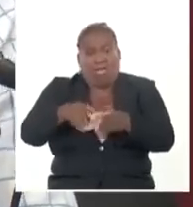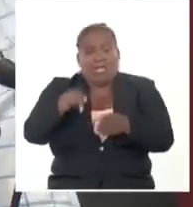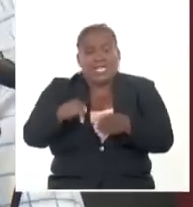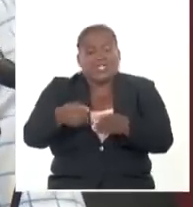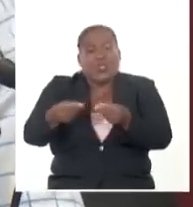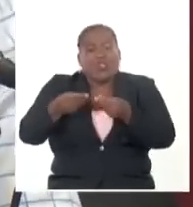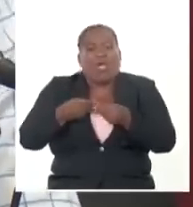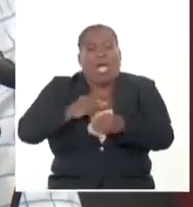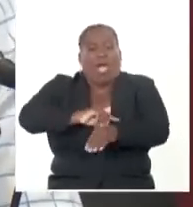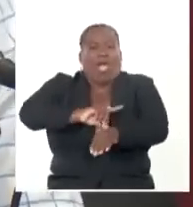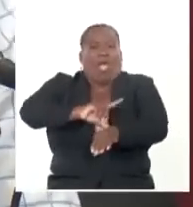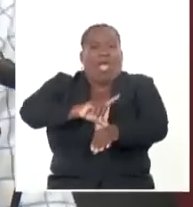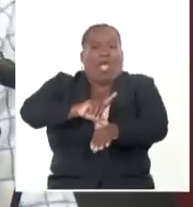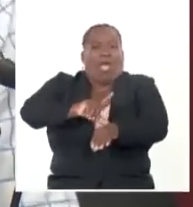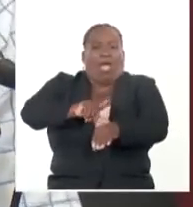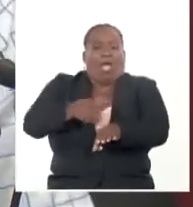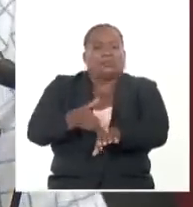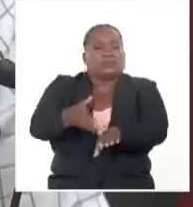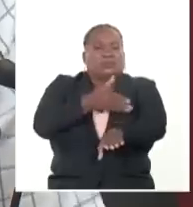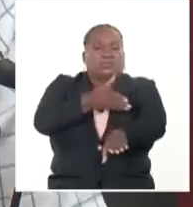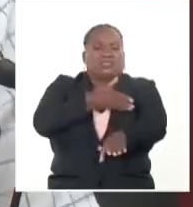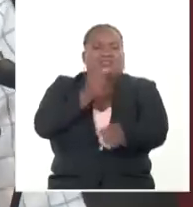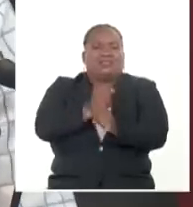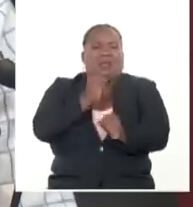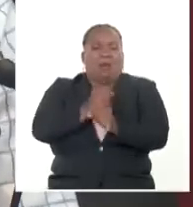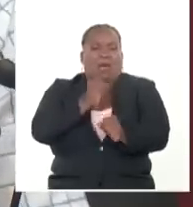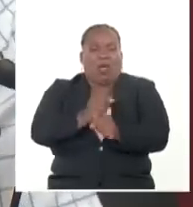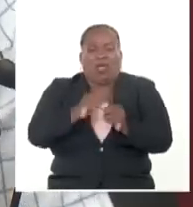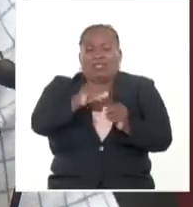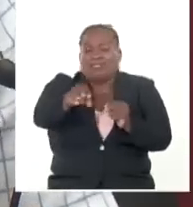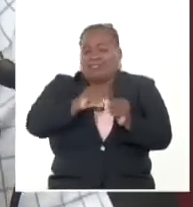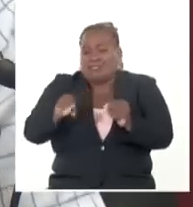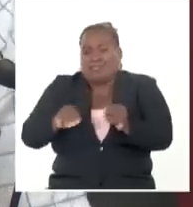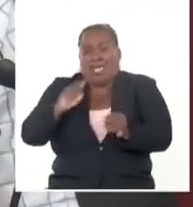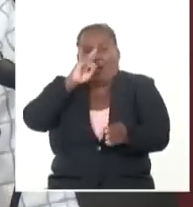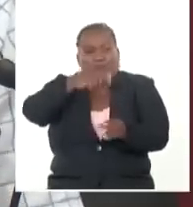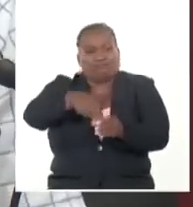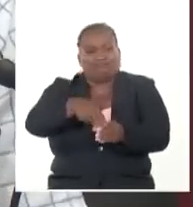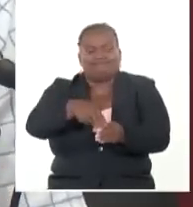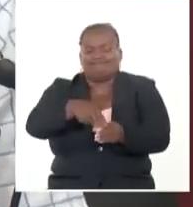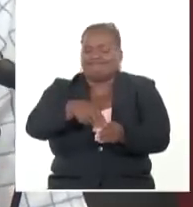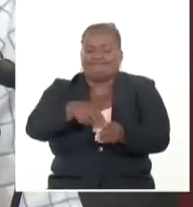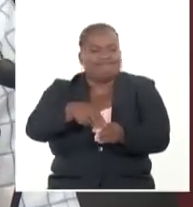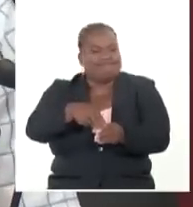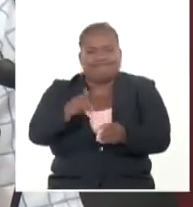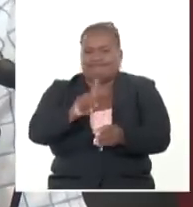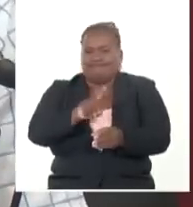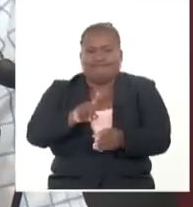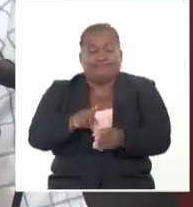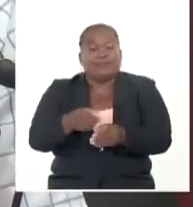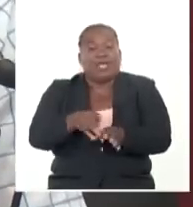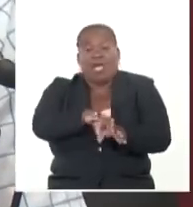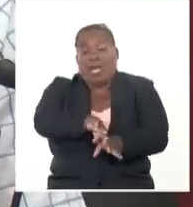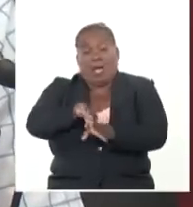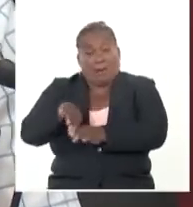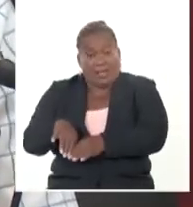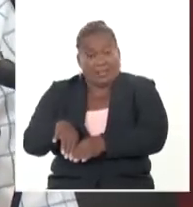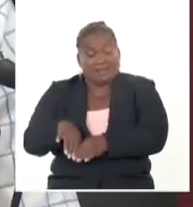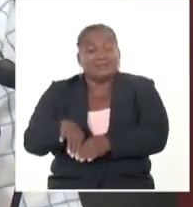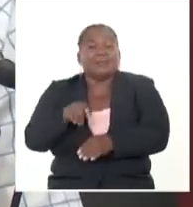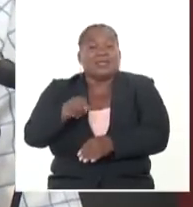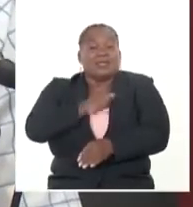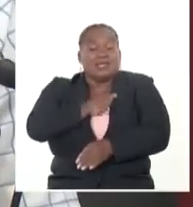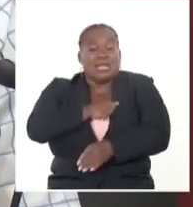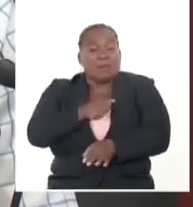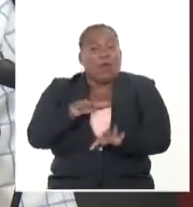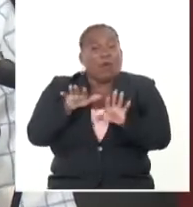atraso en la manera en que hemos podido distribuir ese combustible. Y por otra parte, como hay una estrategia para evitar los apagones en el